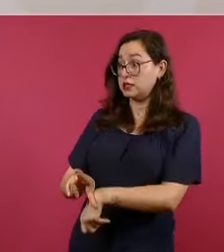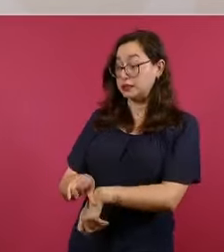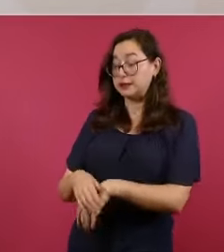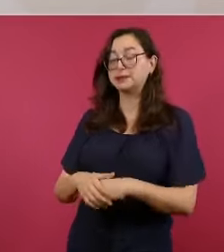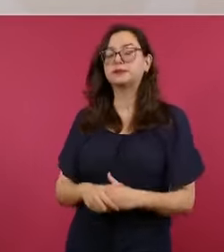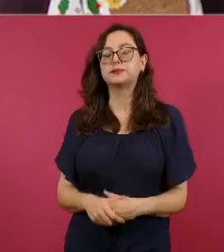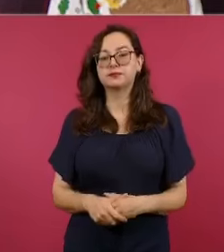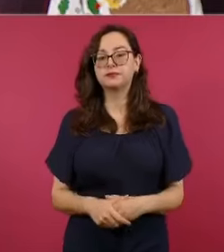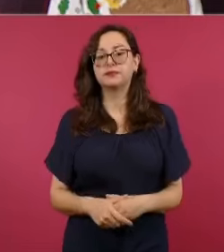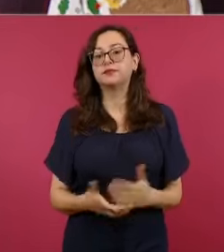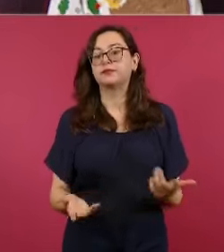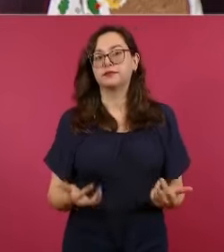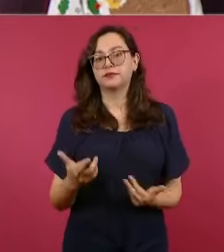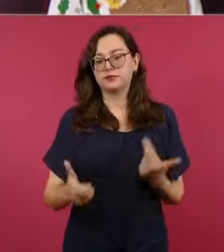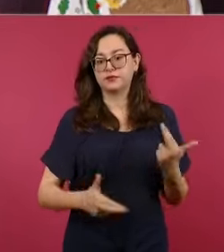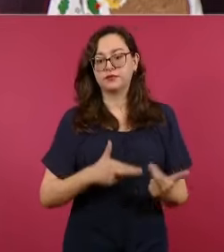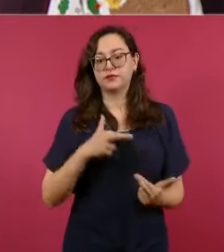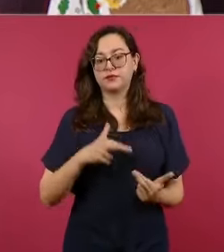regiones